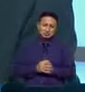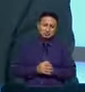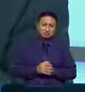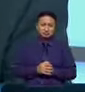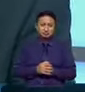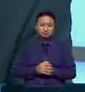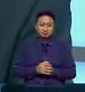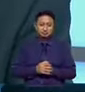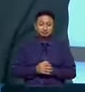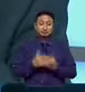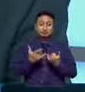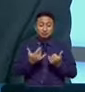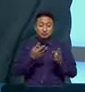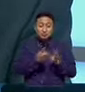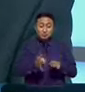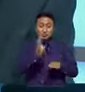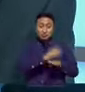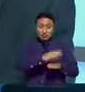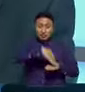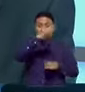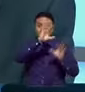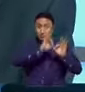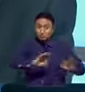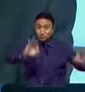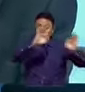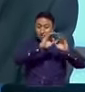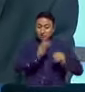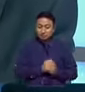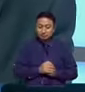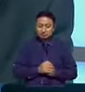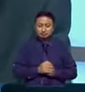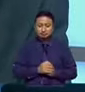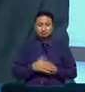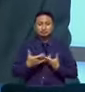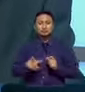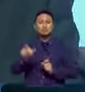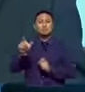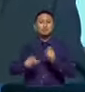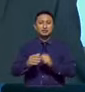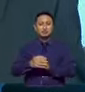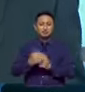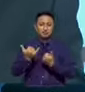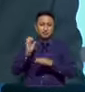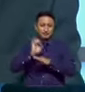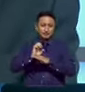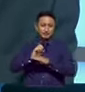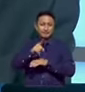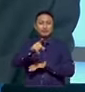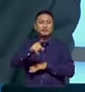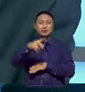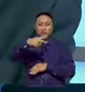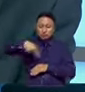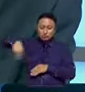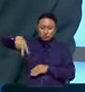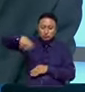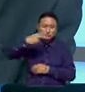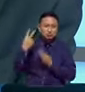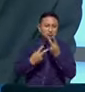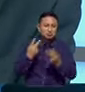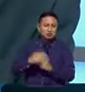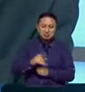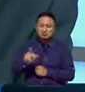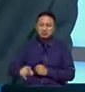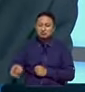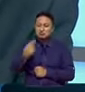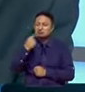por lo tanto, la Asamblea va a ser más importante. Y la gente cuando recorría el país, tú recorrías el país, ¿qué te decía la